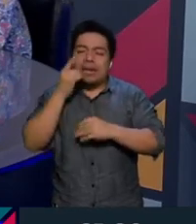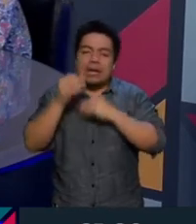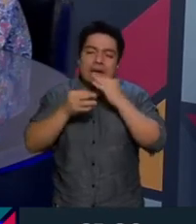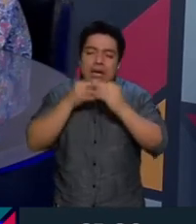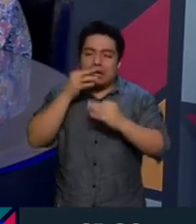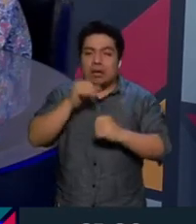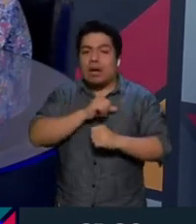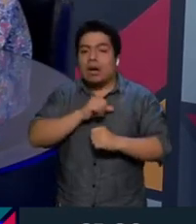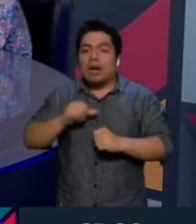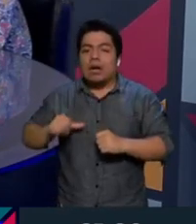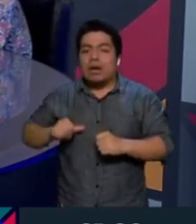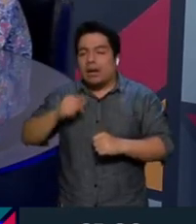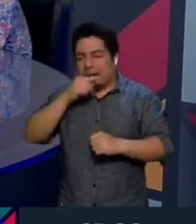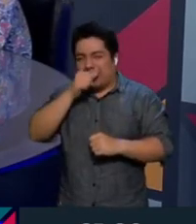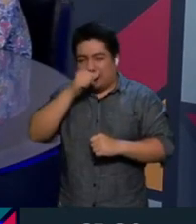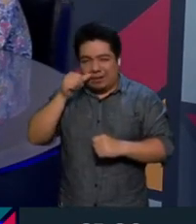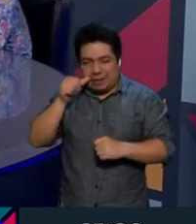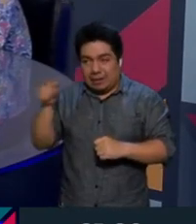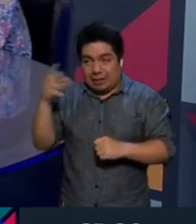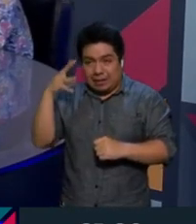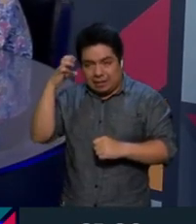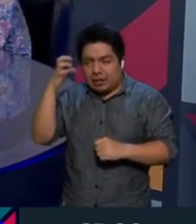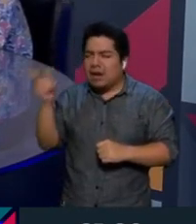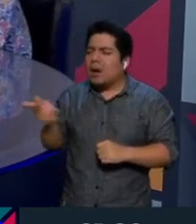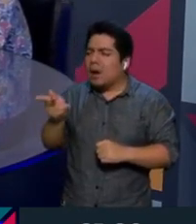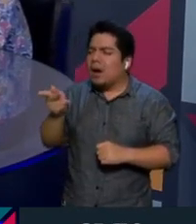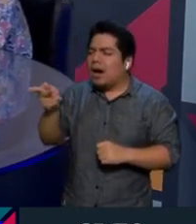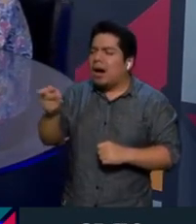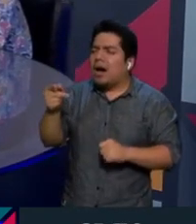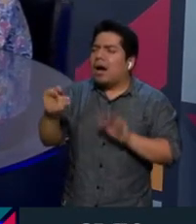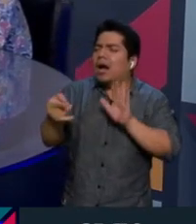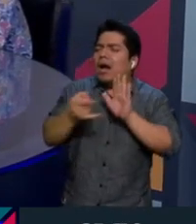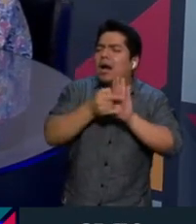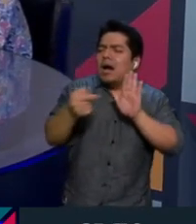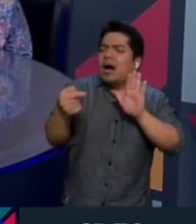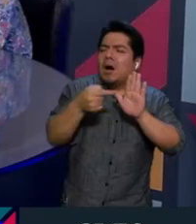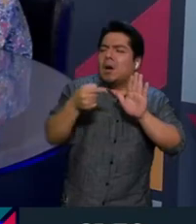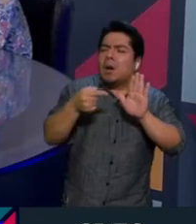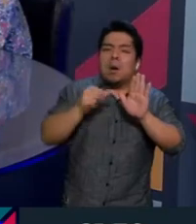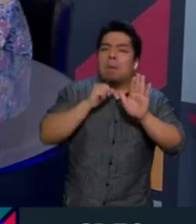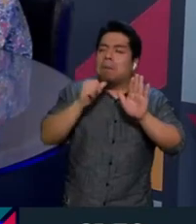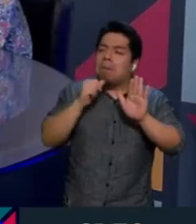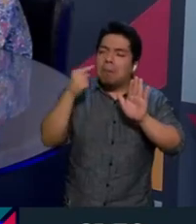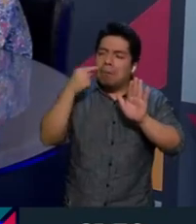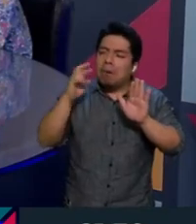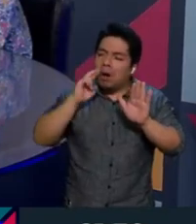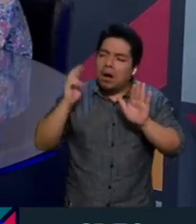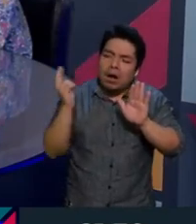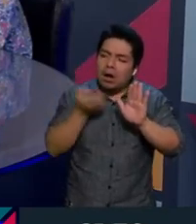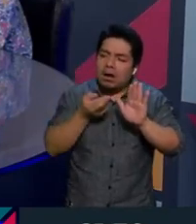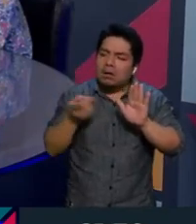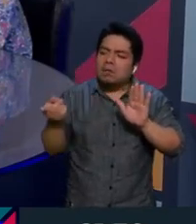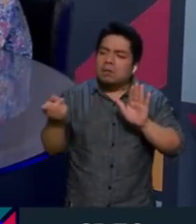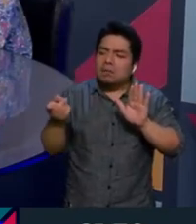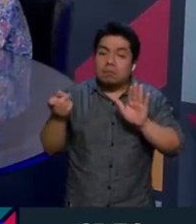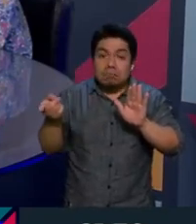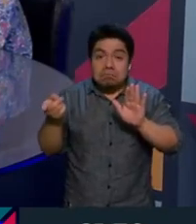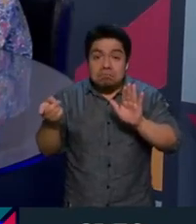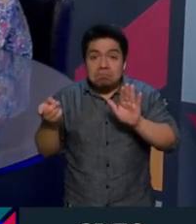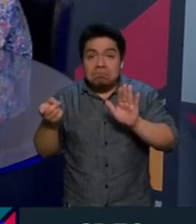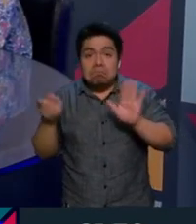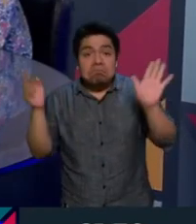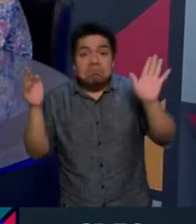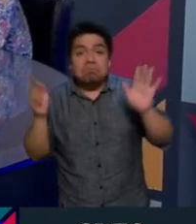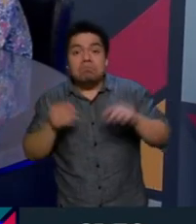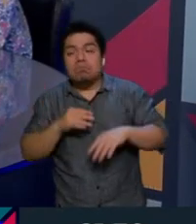al alcalde le preguntaron acerca de esta placa y de por qué no se había sesionado. Y él,